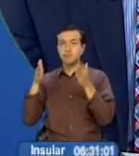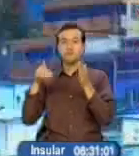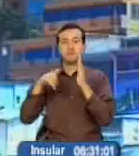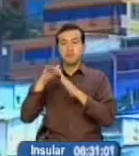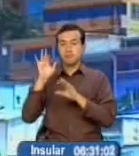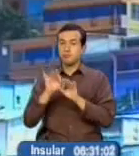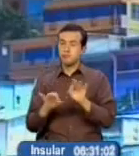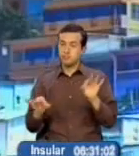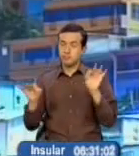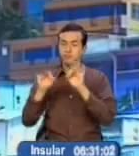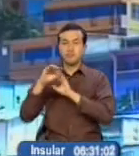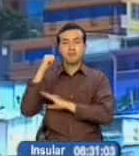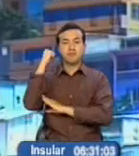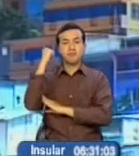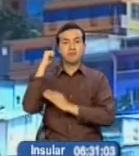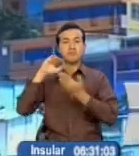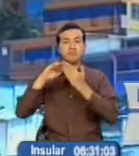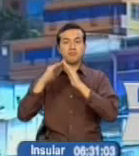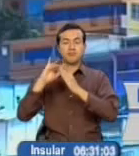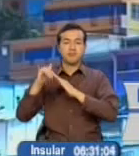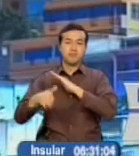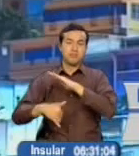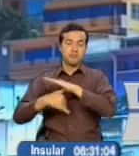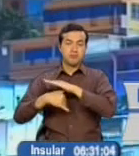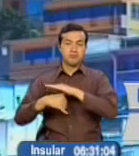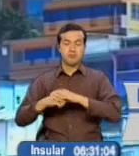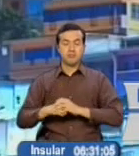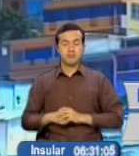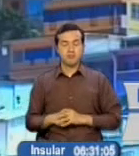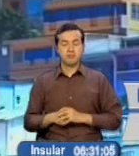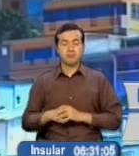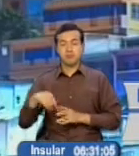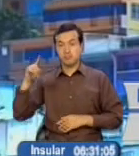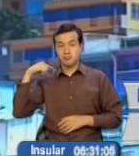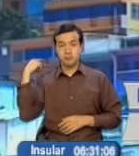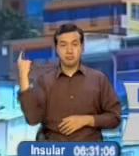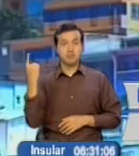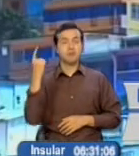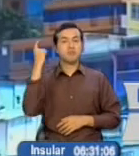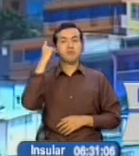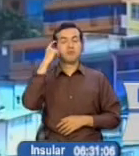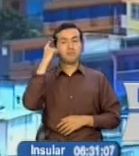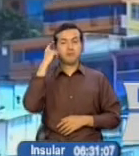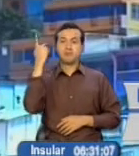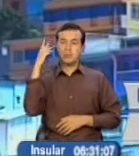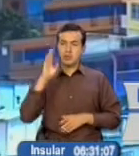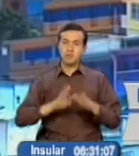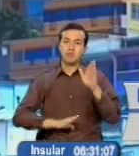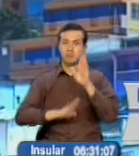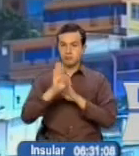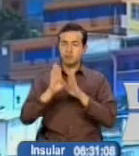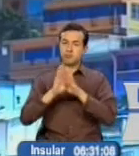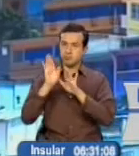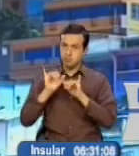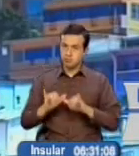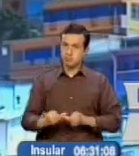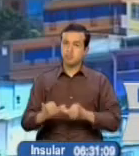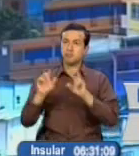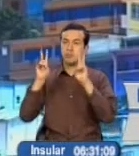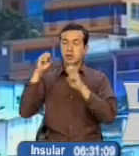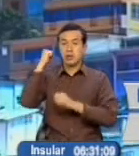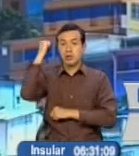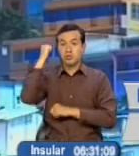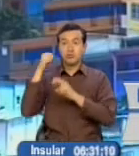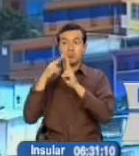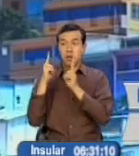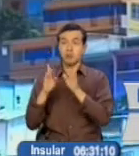mucho más efectiva los derechos de la comunidad LGBTI. Nosotros creemos indiscutiblemente que hemos avanzado, quiero insistir, en temáticas de derechos